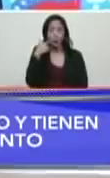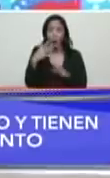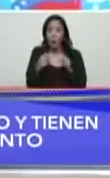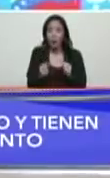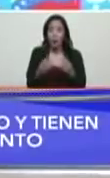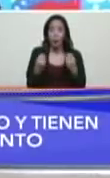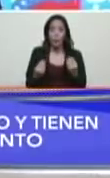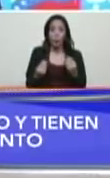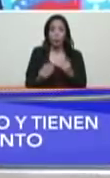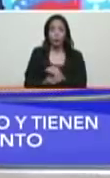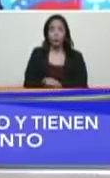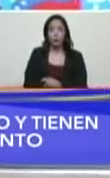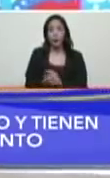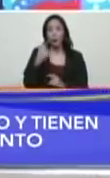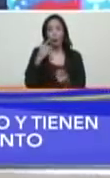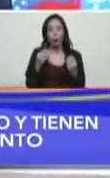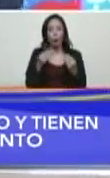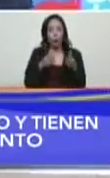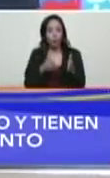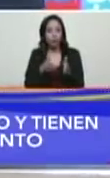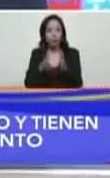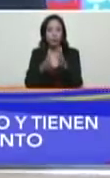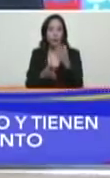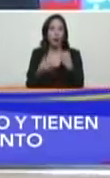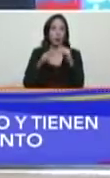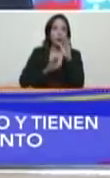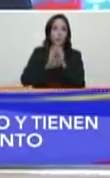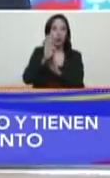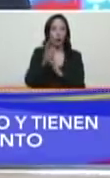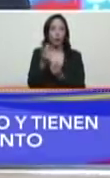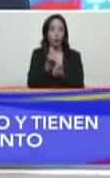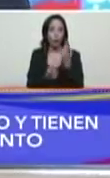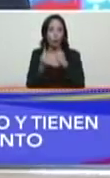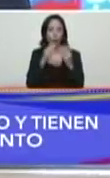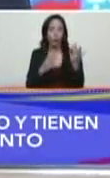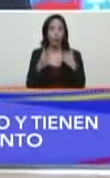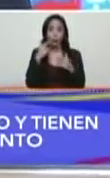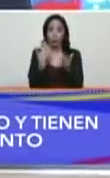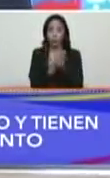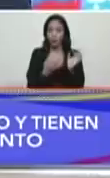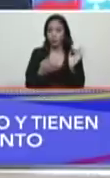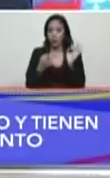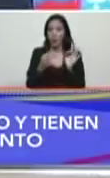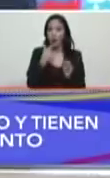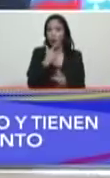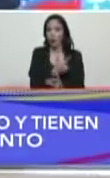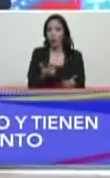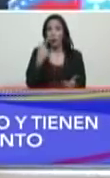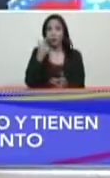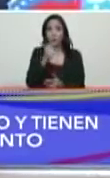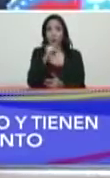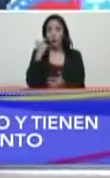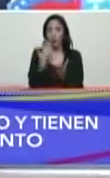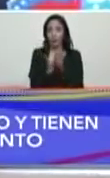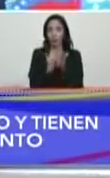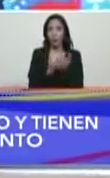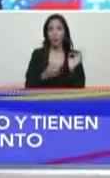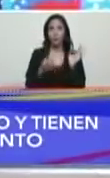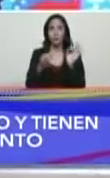hemos descubierto los caminos para el desarrollo económico. Yo les digo, aquí tengo, miren, aquí lo tengo, aquí me lo